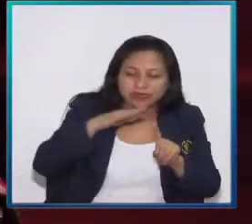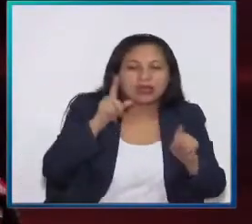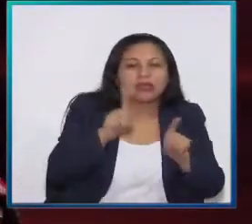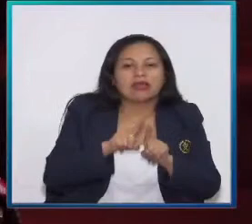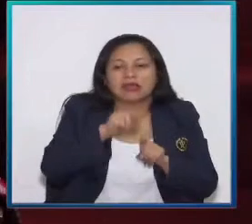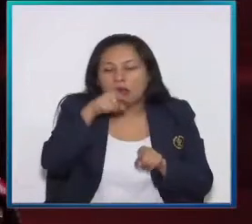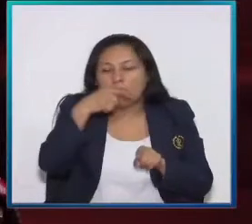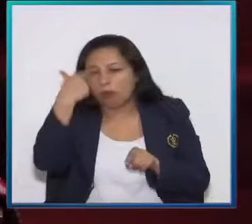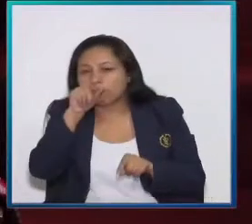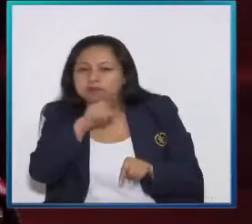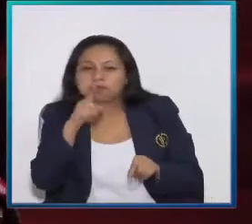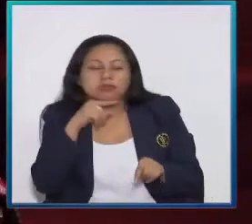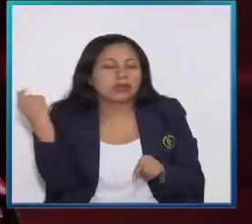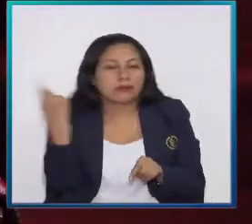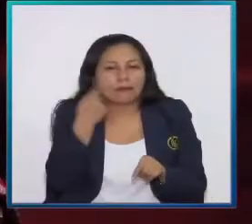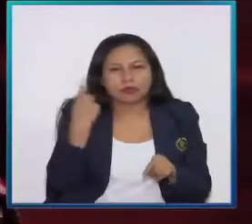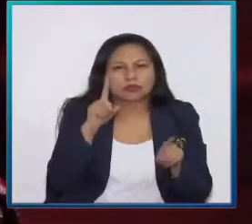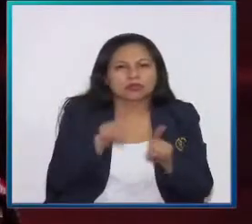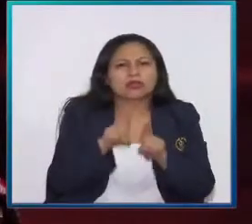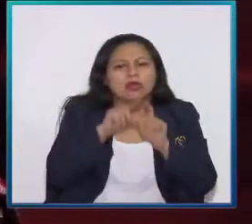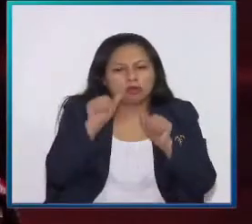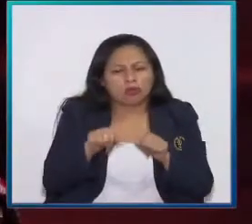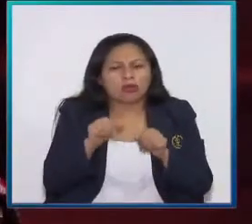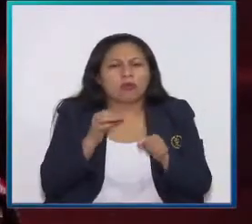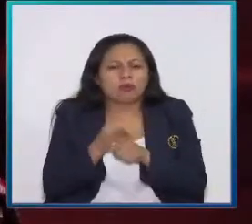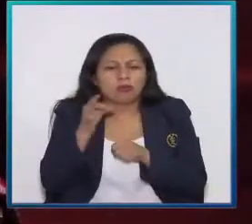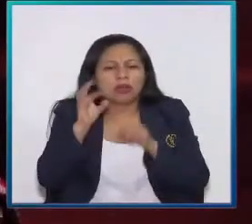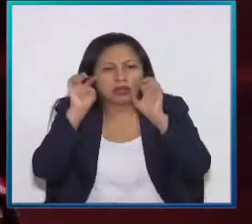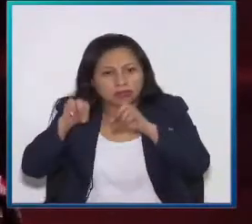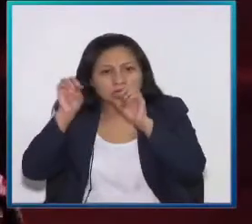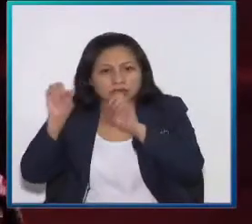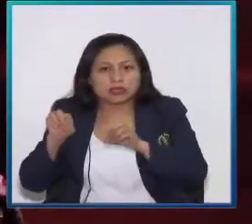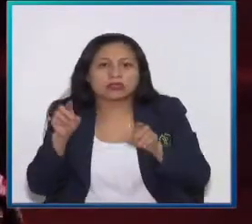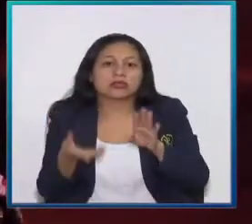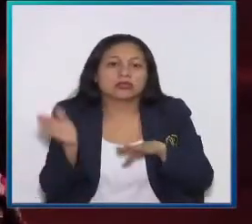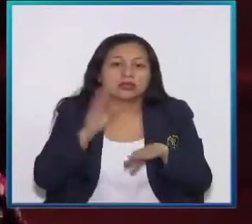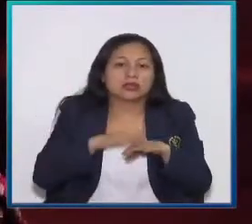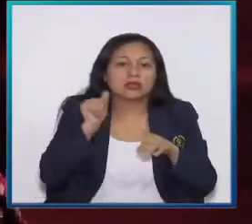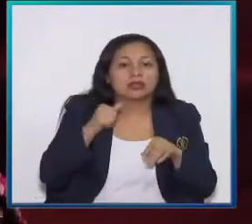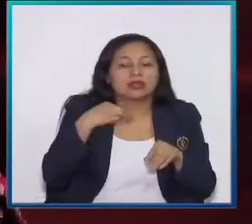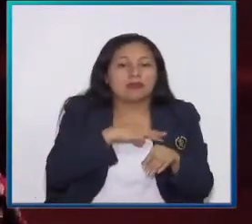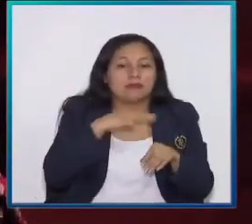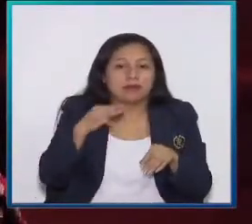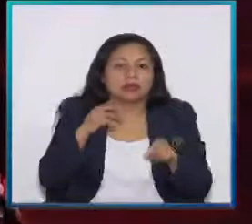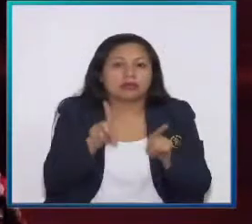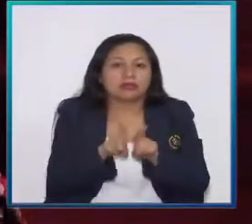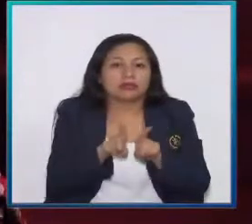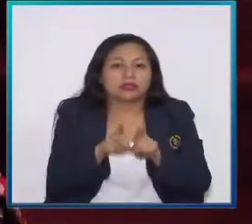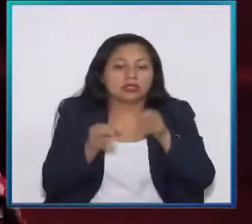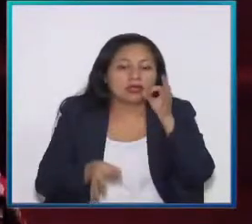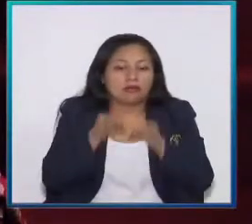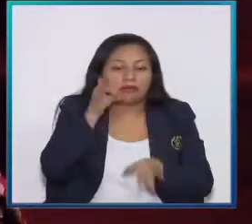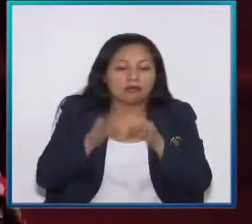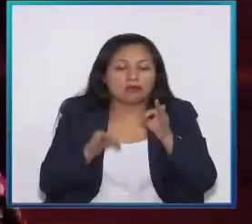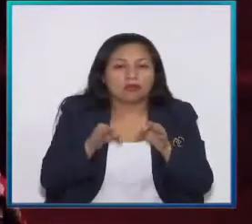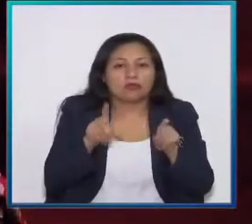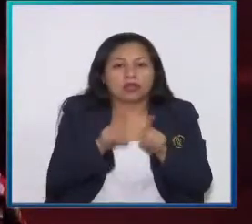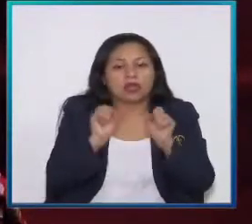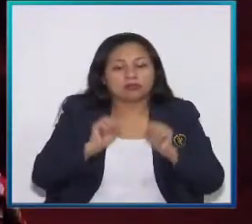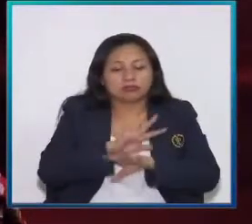criminalizados, y es muy importante que hoy la población exija el sistema de justicia con